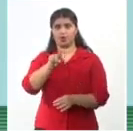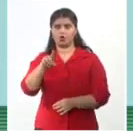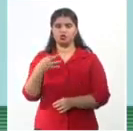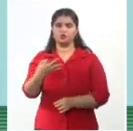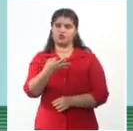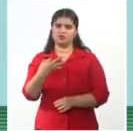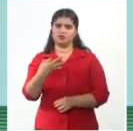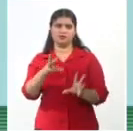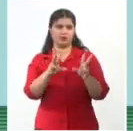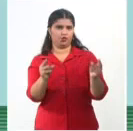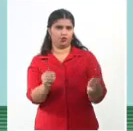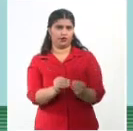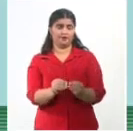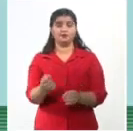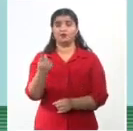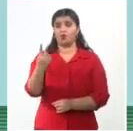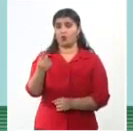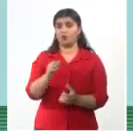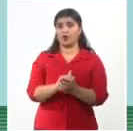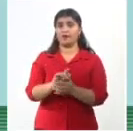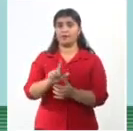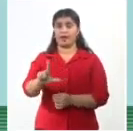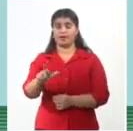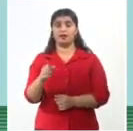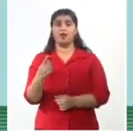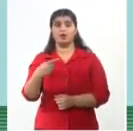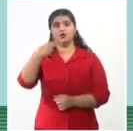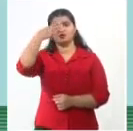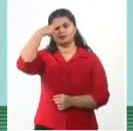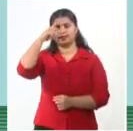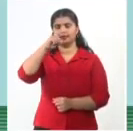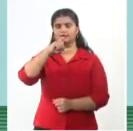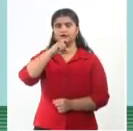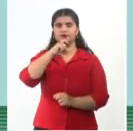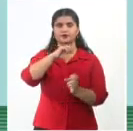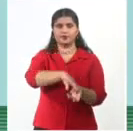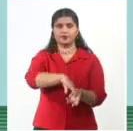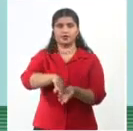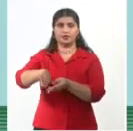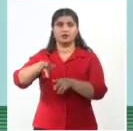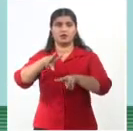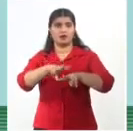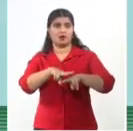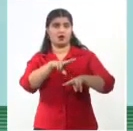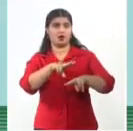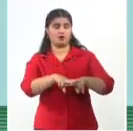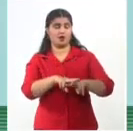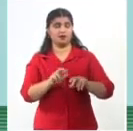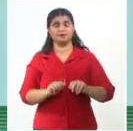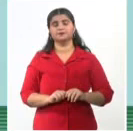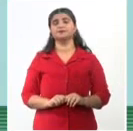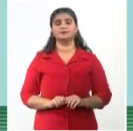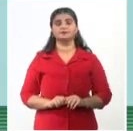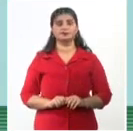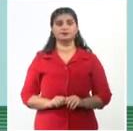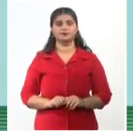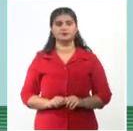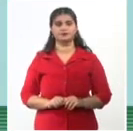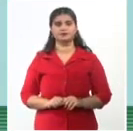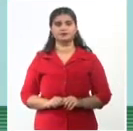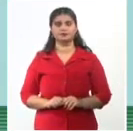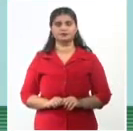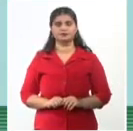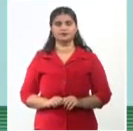uno en El Mariel y uno en San Antonio de los Baños. En La Habana se diagnosticaron 8